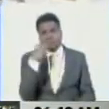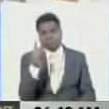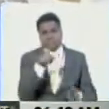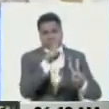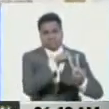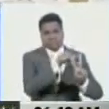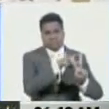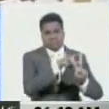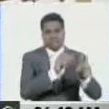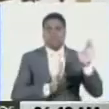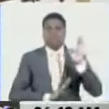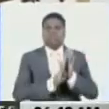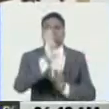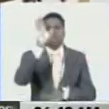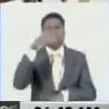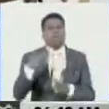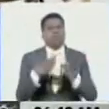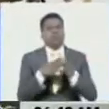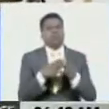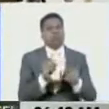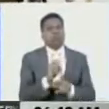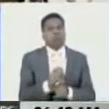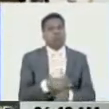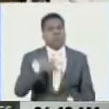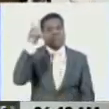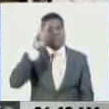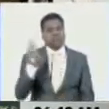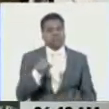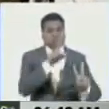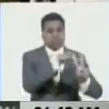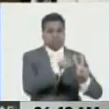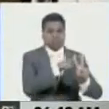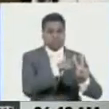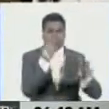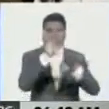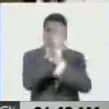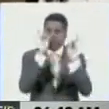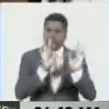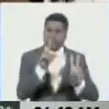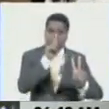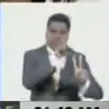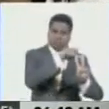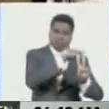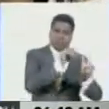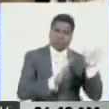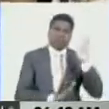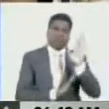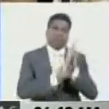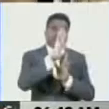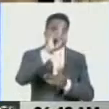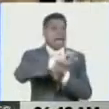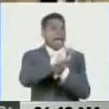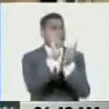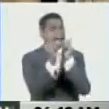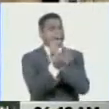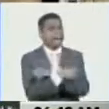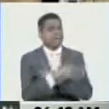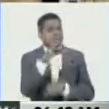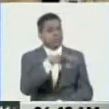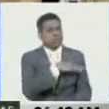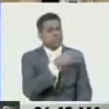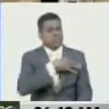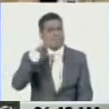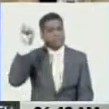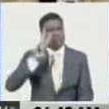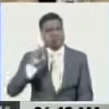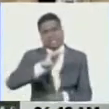desarrollar un Estado, un aparato, un instrumento para ir a los grandes cambios de la sociedad venezolana,